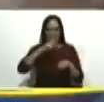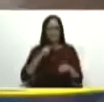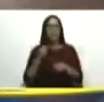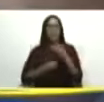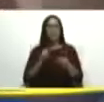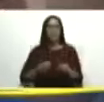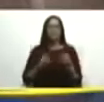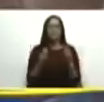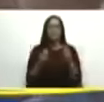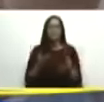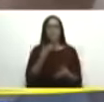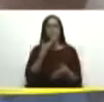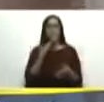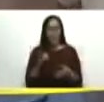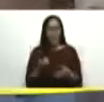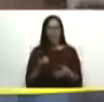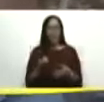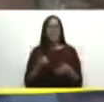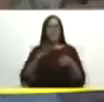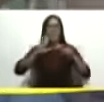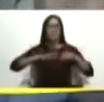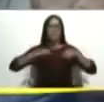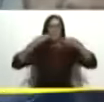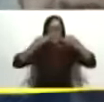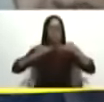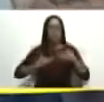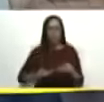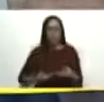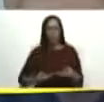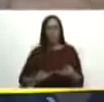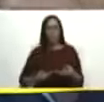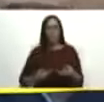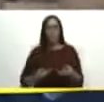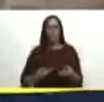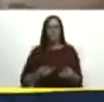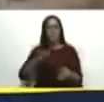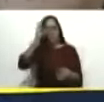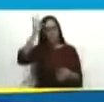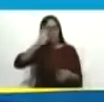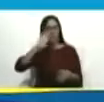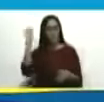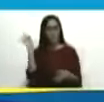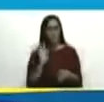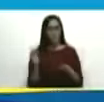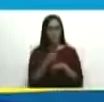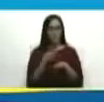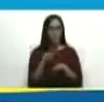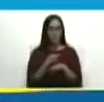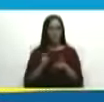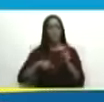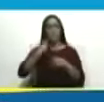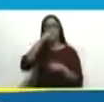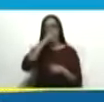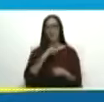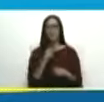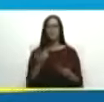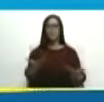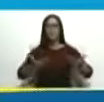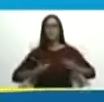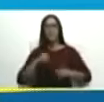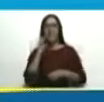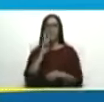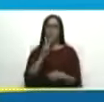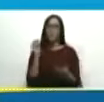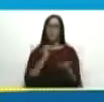mucho mejor. Y estoy seguro que el Consejo Federal de Gobierno del próximo año recibirá el doble